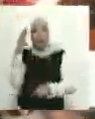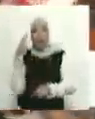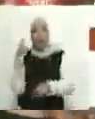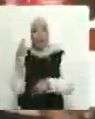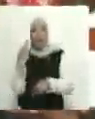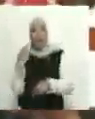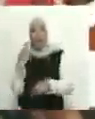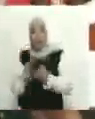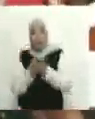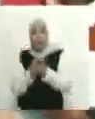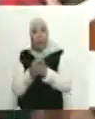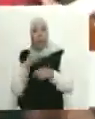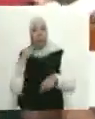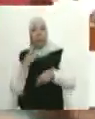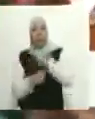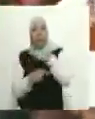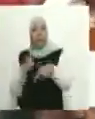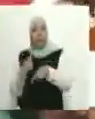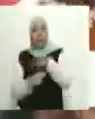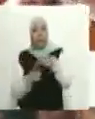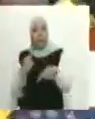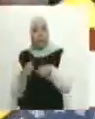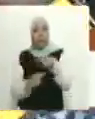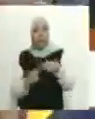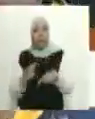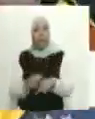¡Saludo solidario!